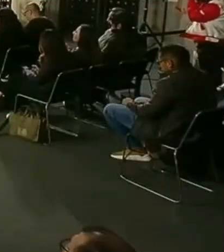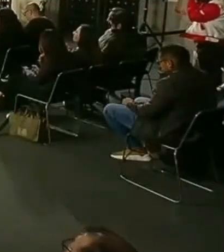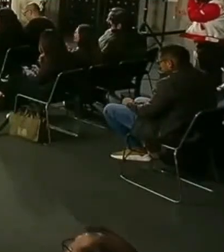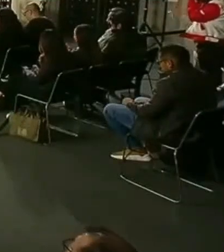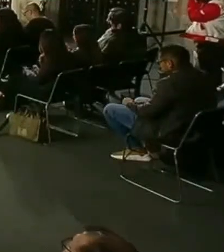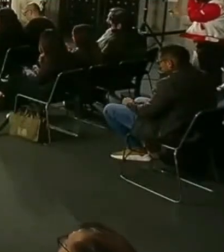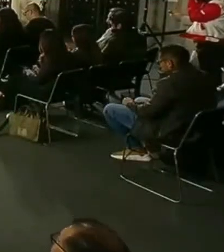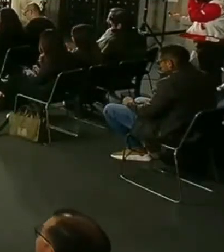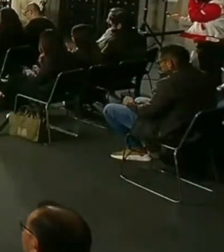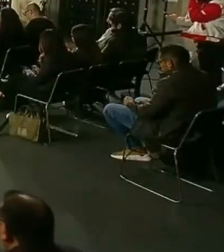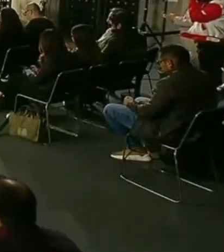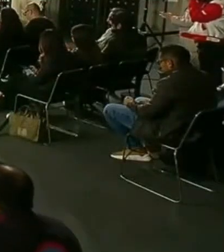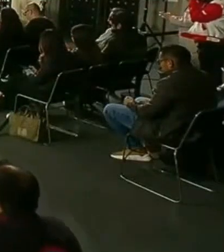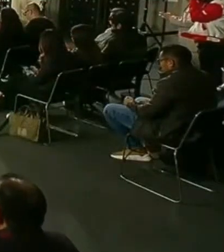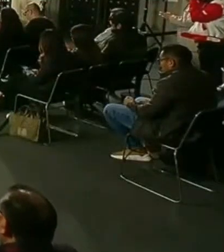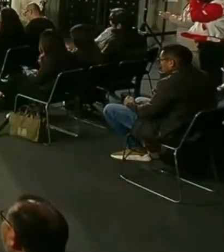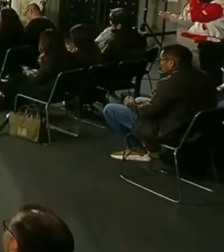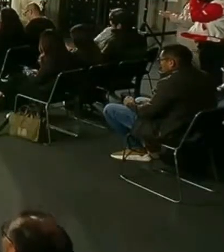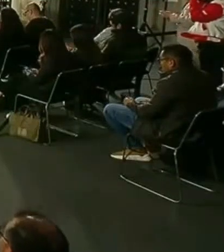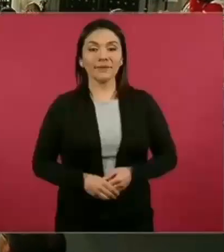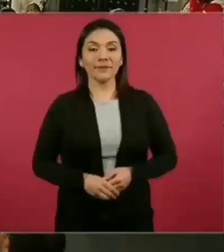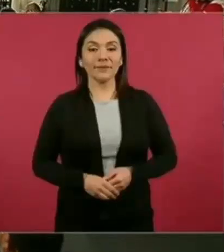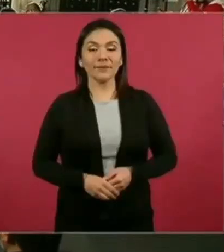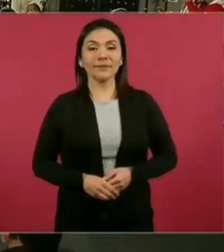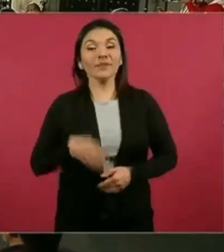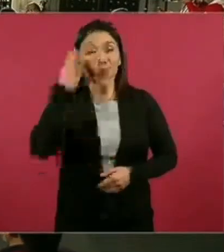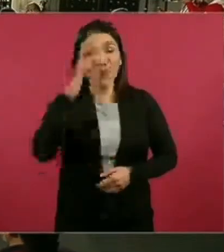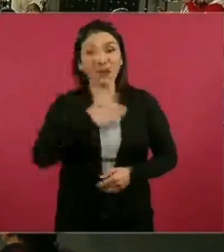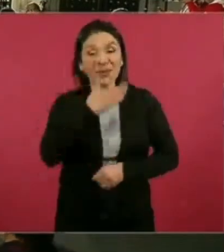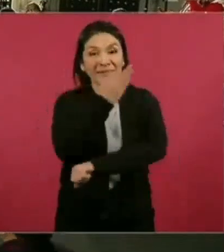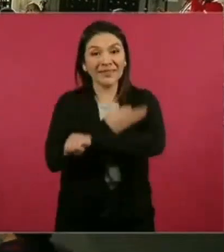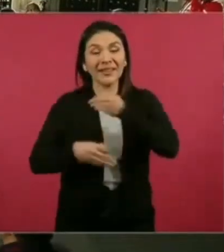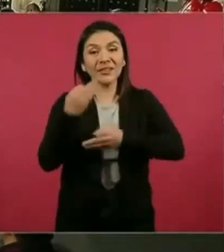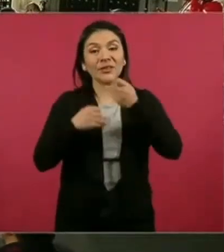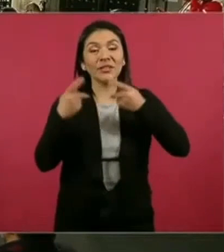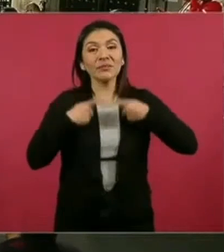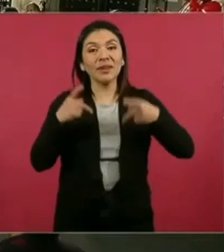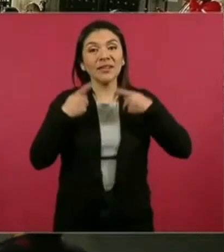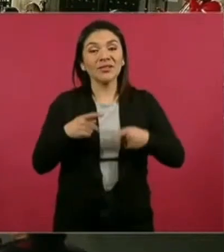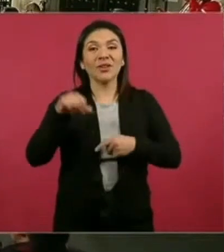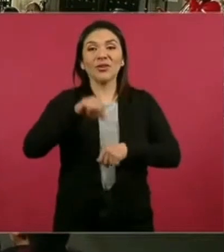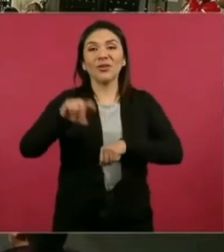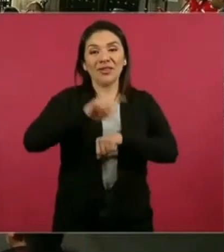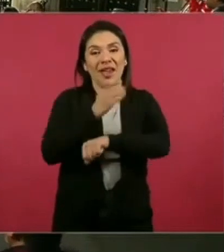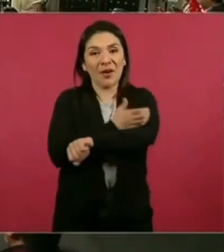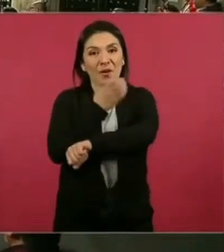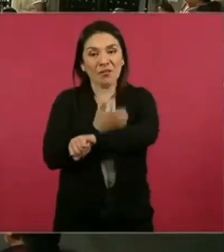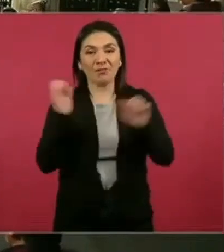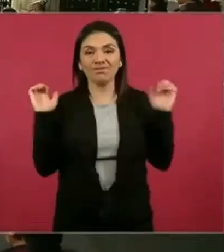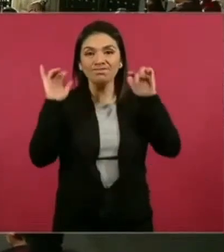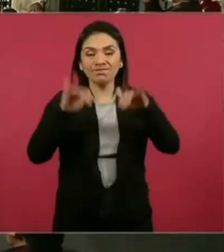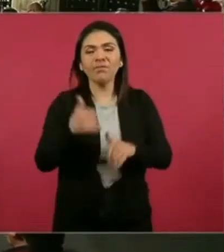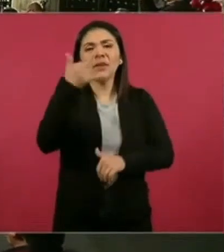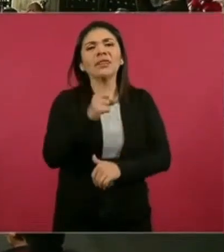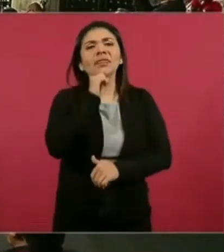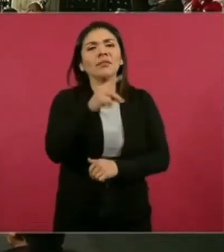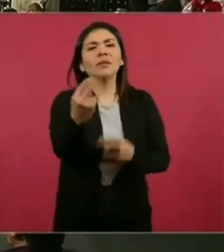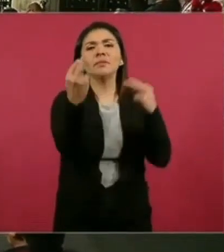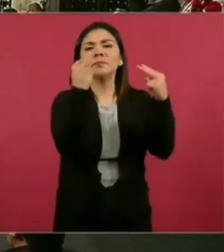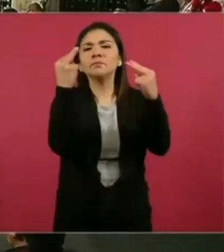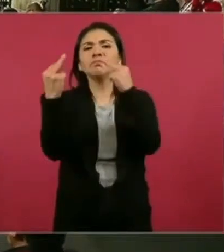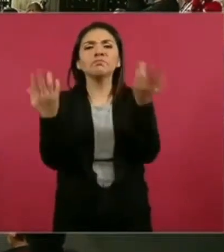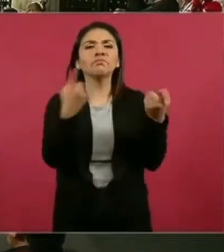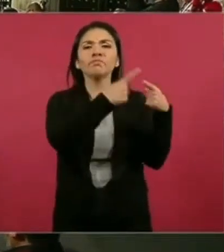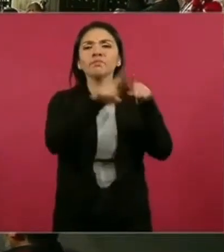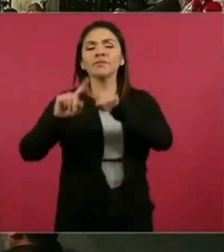Hola, ¿qué tal? Buenas tardes a todas, a todos, periodistas que nos acompañan y también quienes nos ven a través de